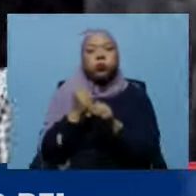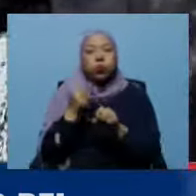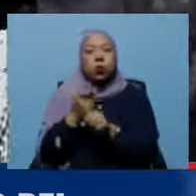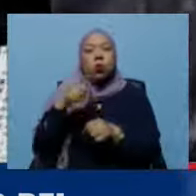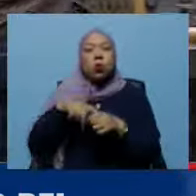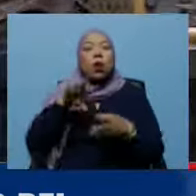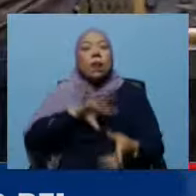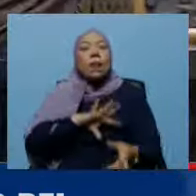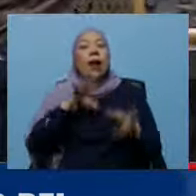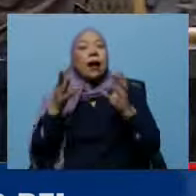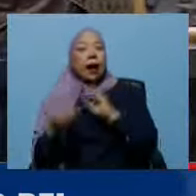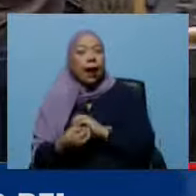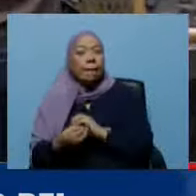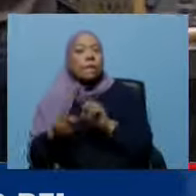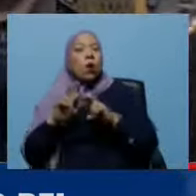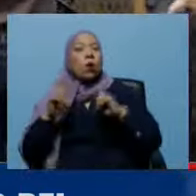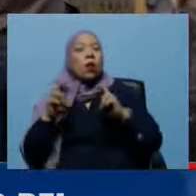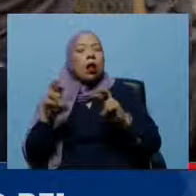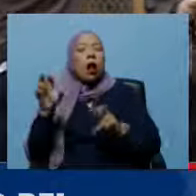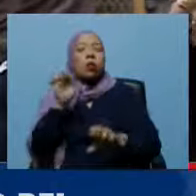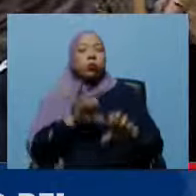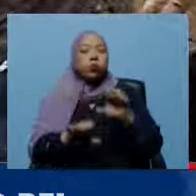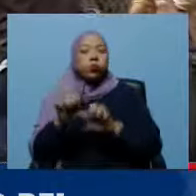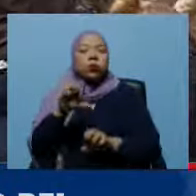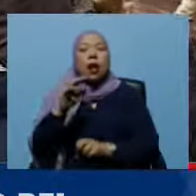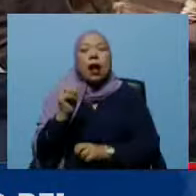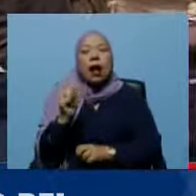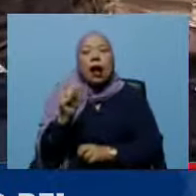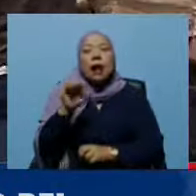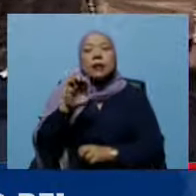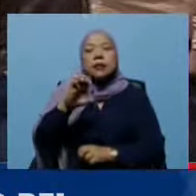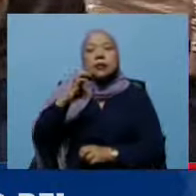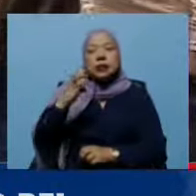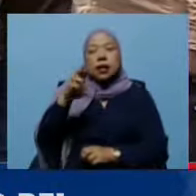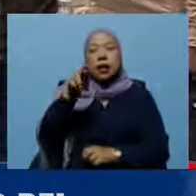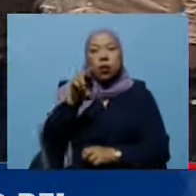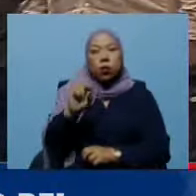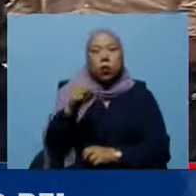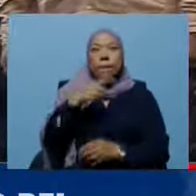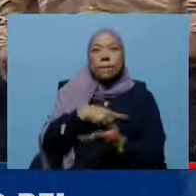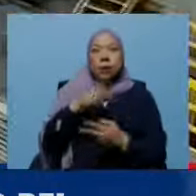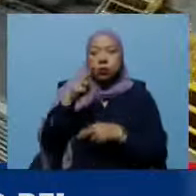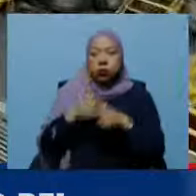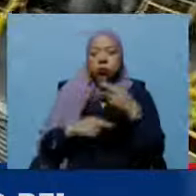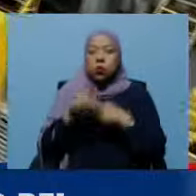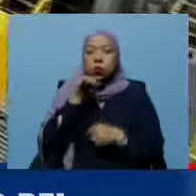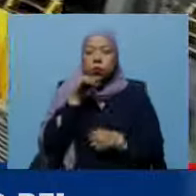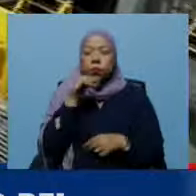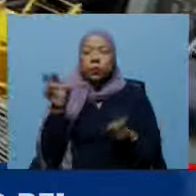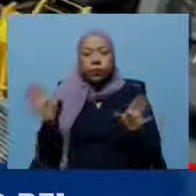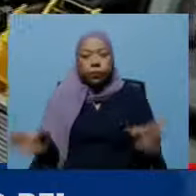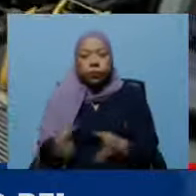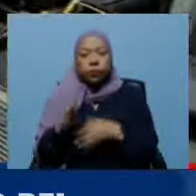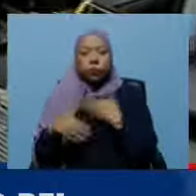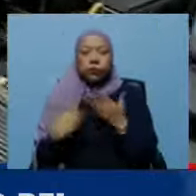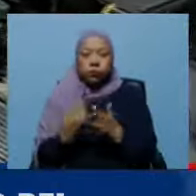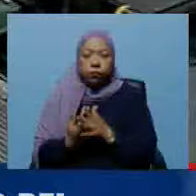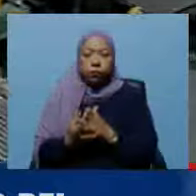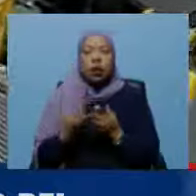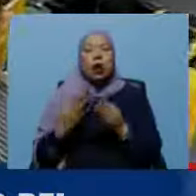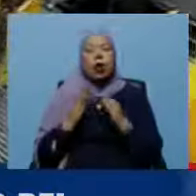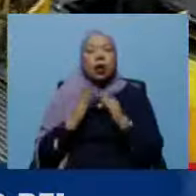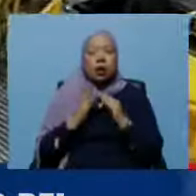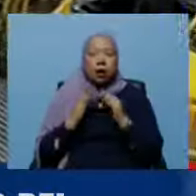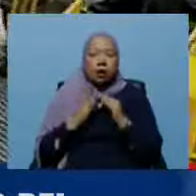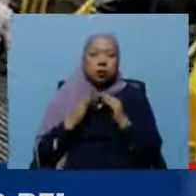de transformación con respecto al tema del acero, y en el caso de la construcción, presidente, queremos incentivar lo que es la construcción de las